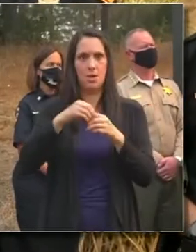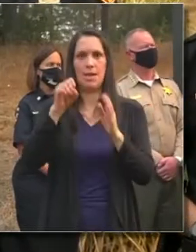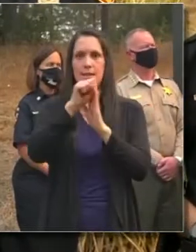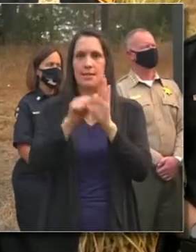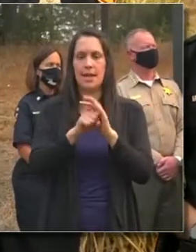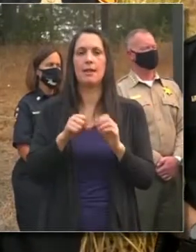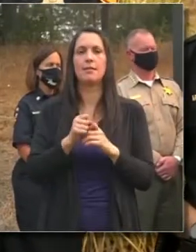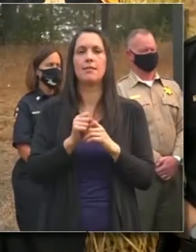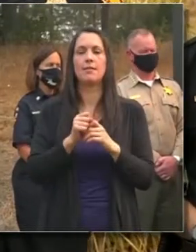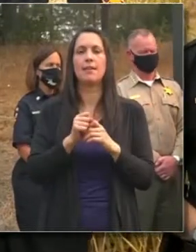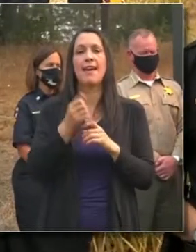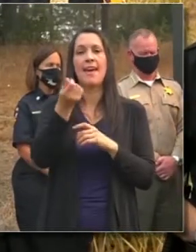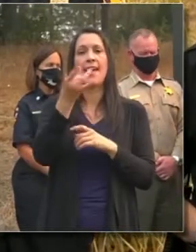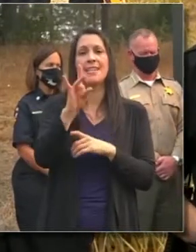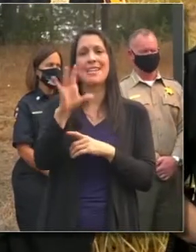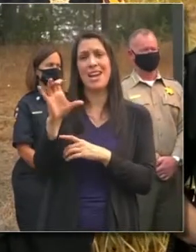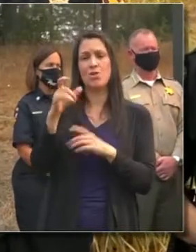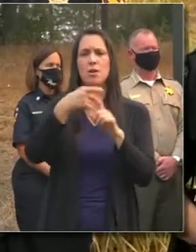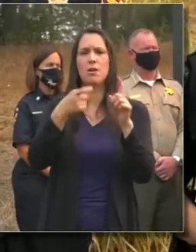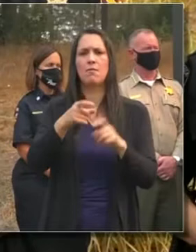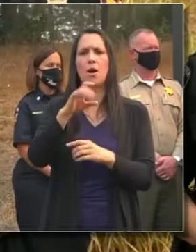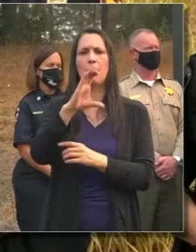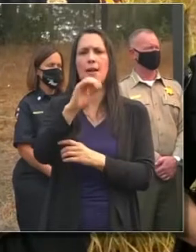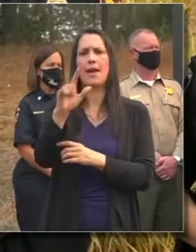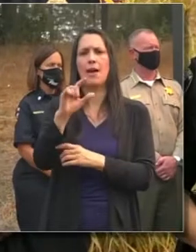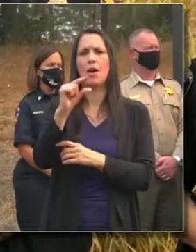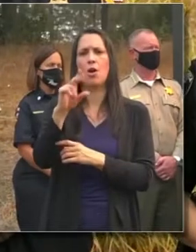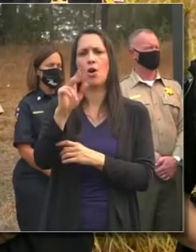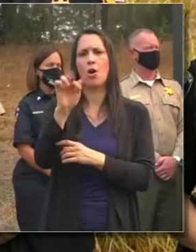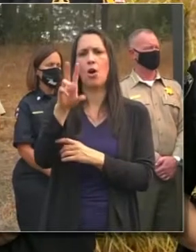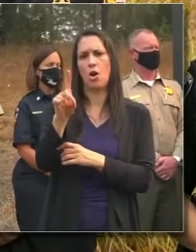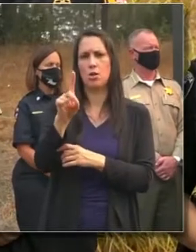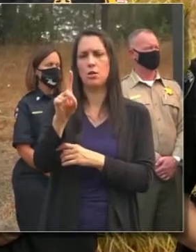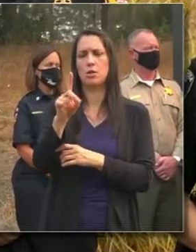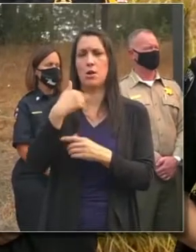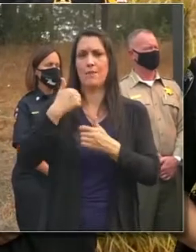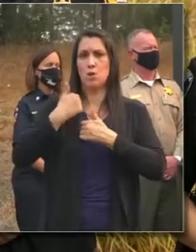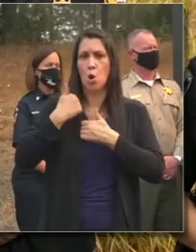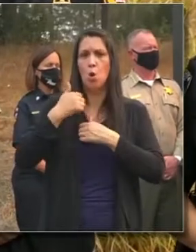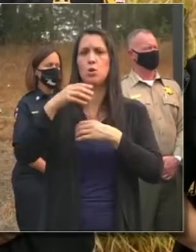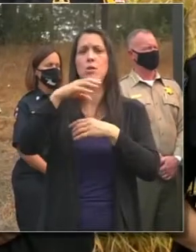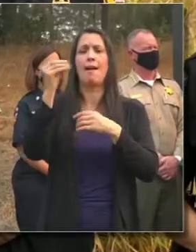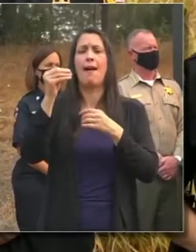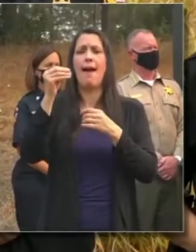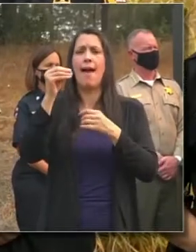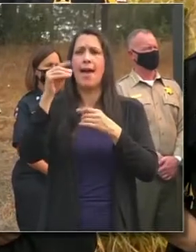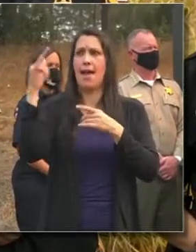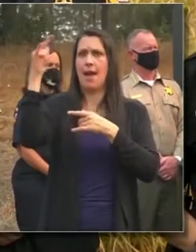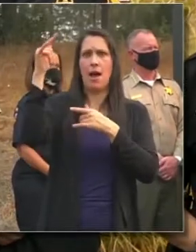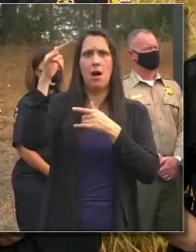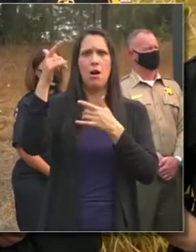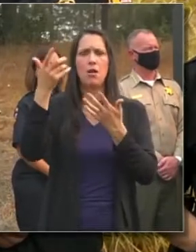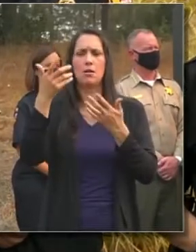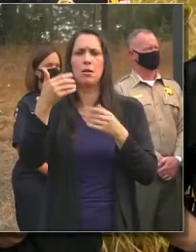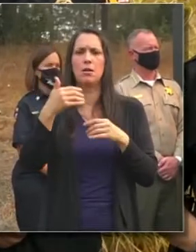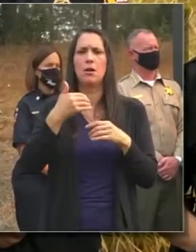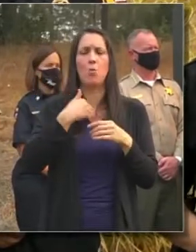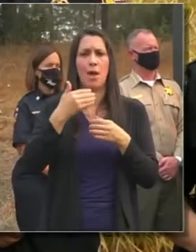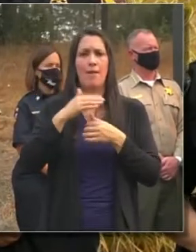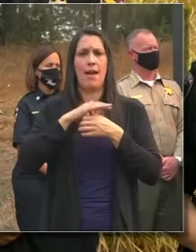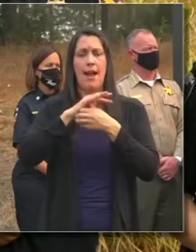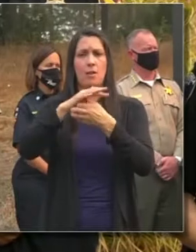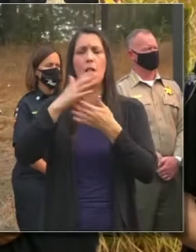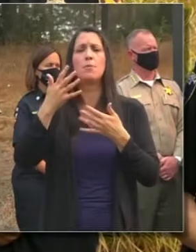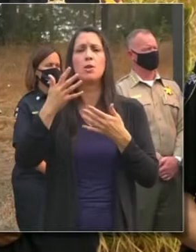que ayudan 1800 tienen de california que están ahora luchando contra los incendios los